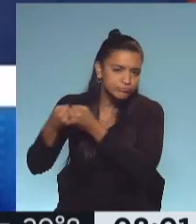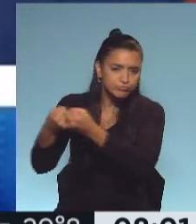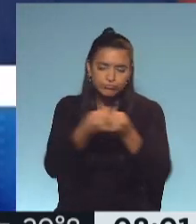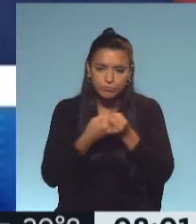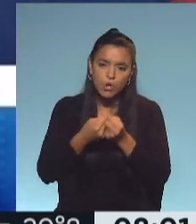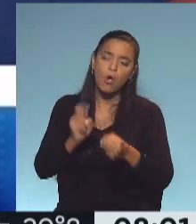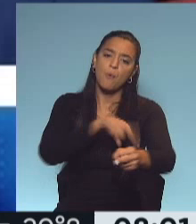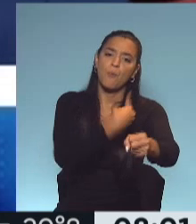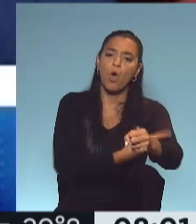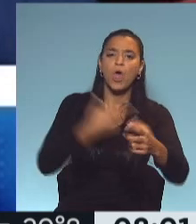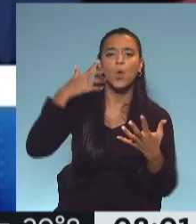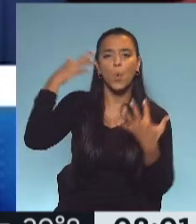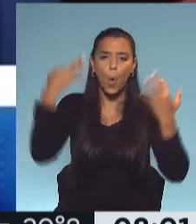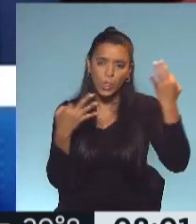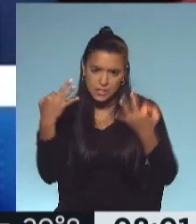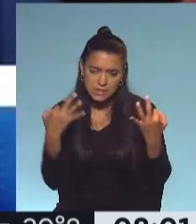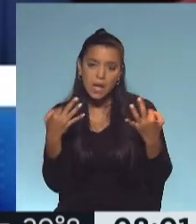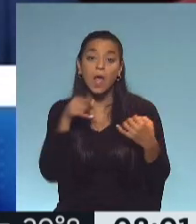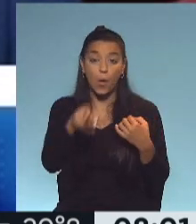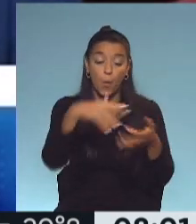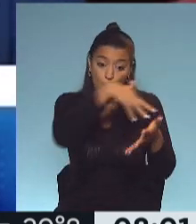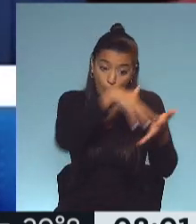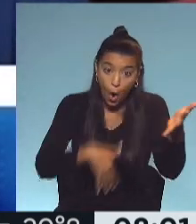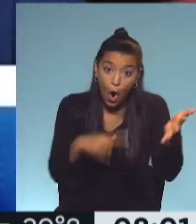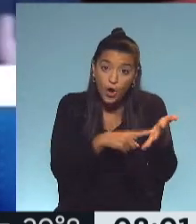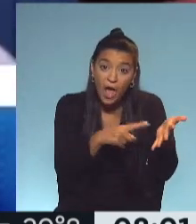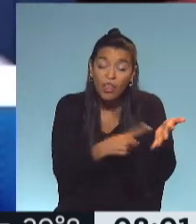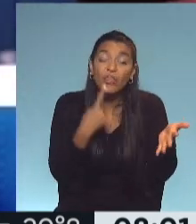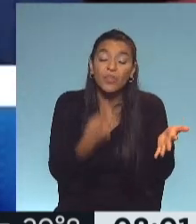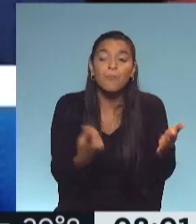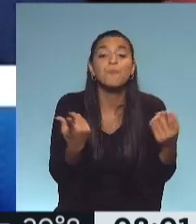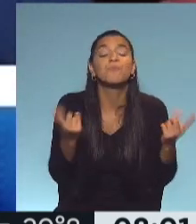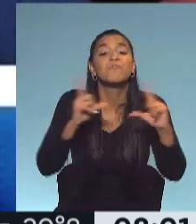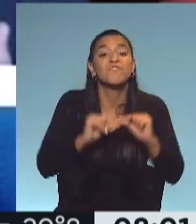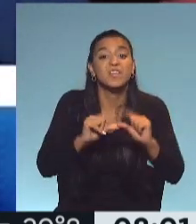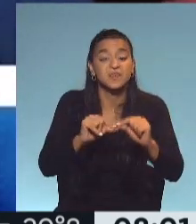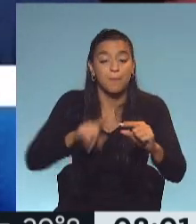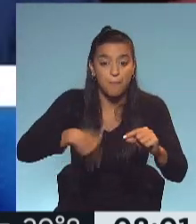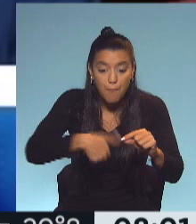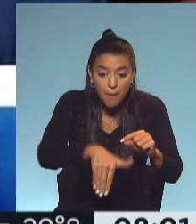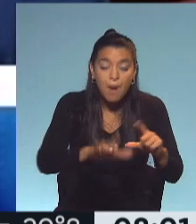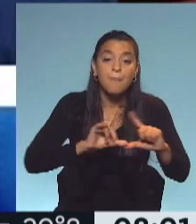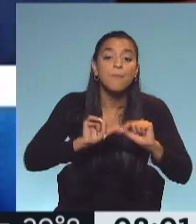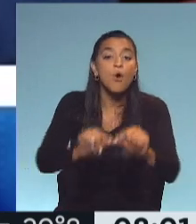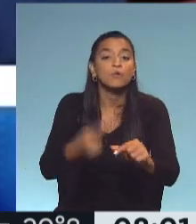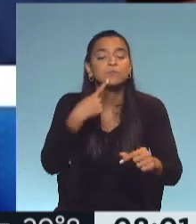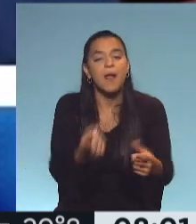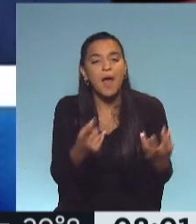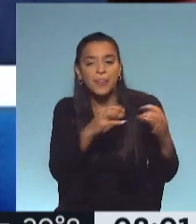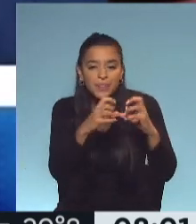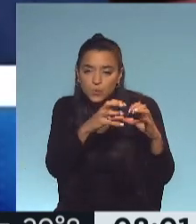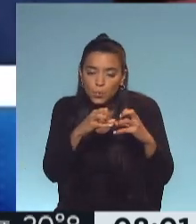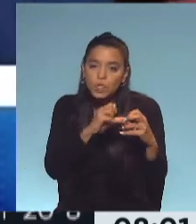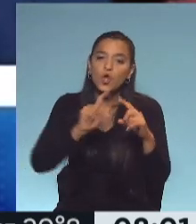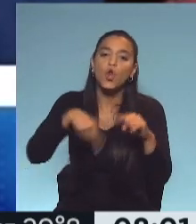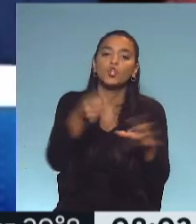el Poder Judicial, en ese borrador las posibles fechas para discutir con el resto